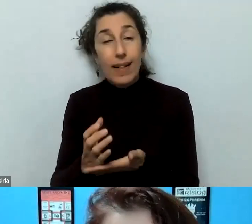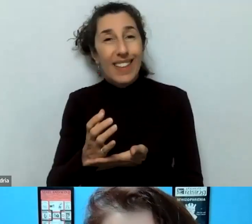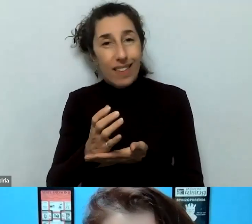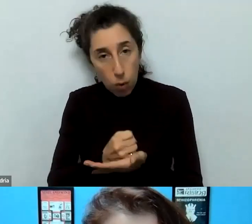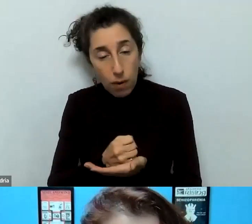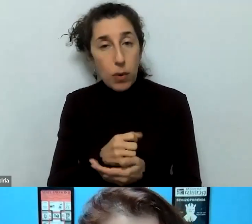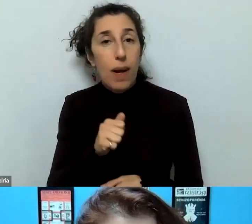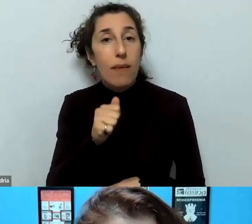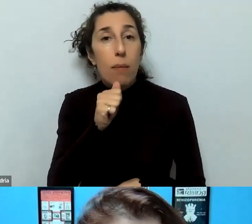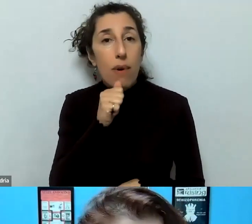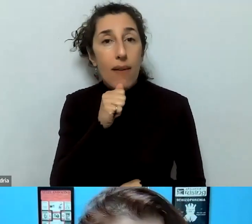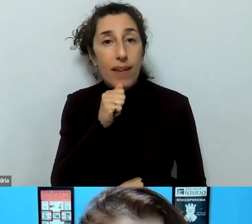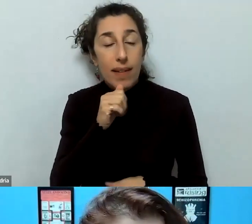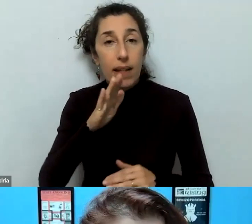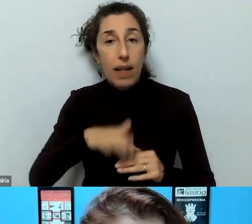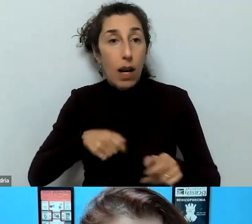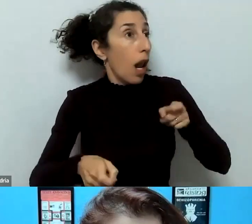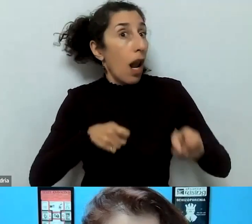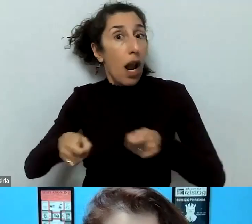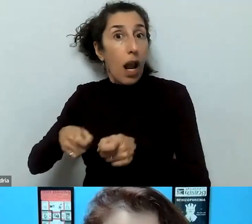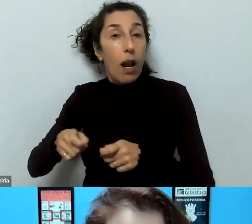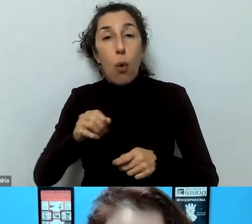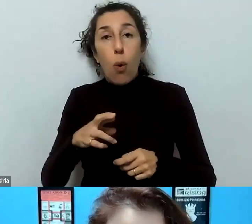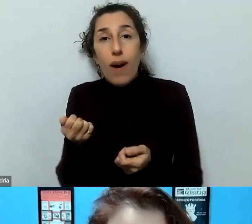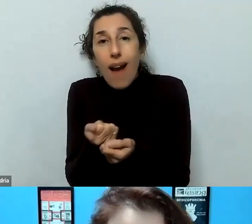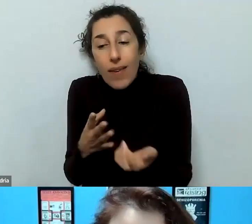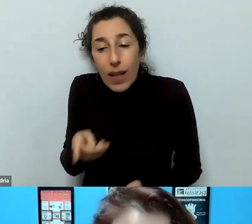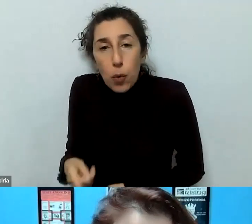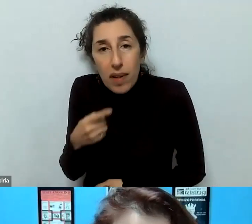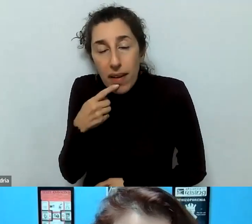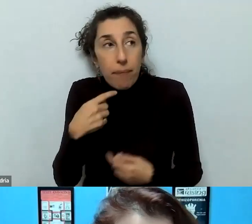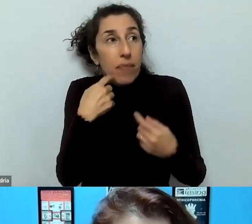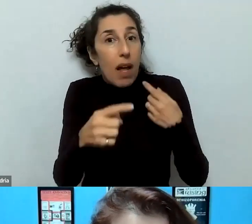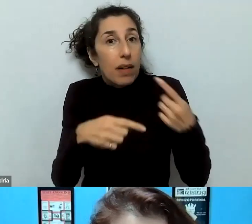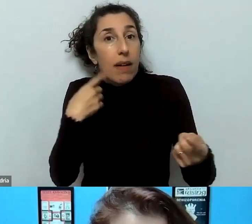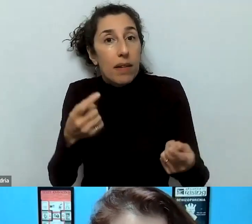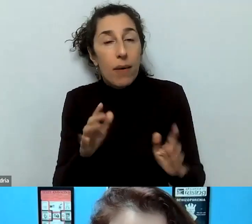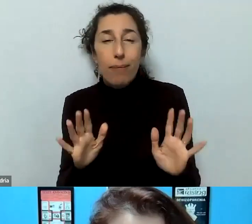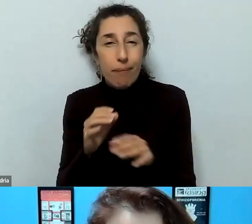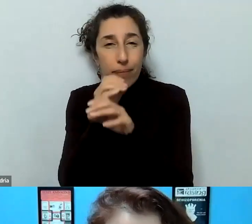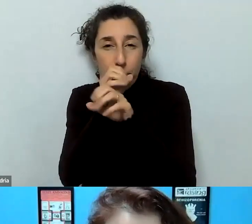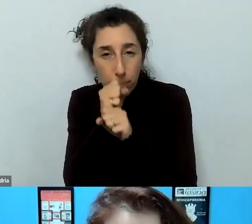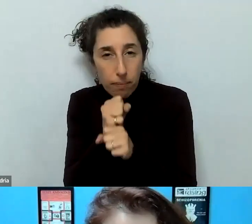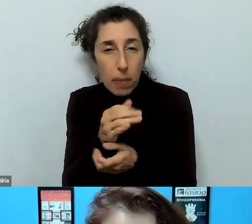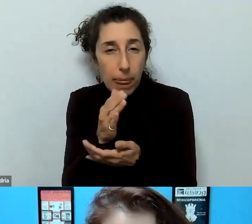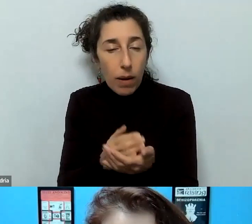ellas. Y quieren poder hablar con alguien que le tienen confianza sin que se